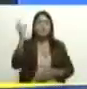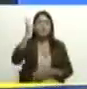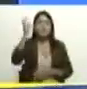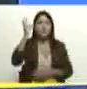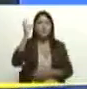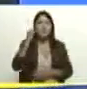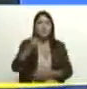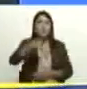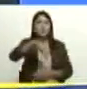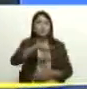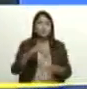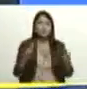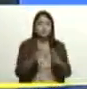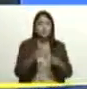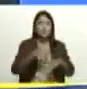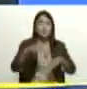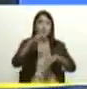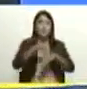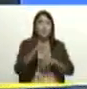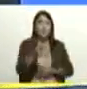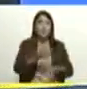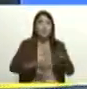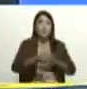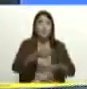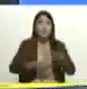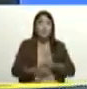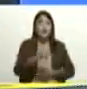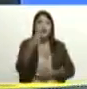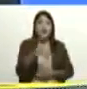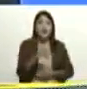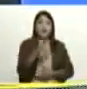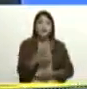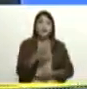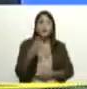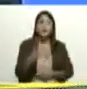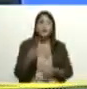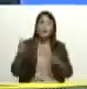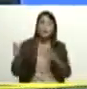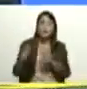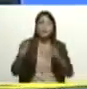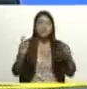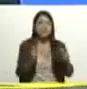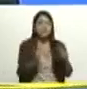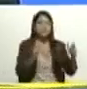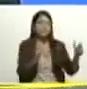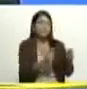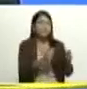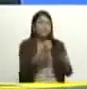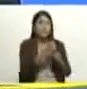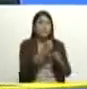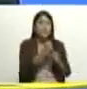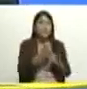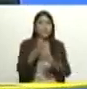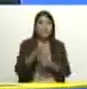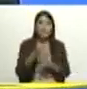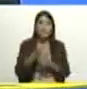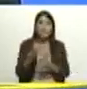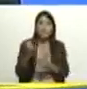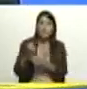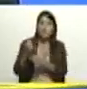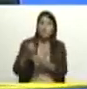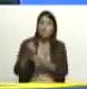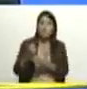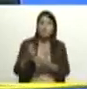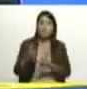Un consejo que ya tiene instalado 34 mesas de trabajo. esas 34 mesas de trabajo con los